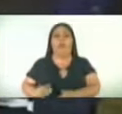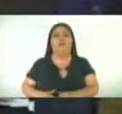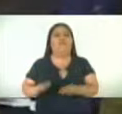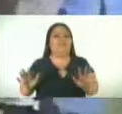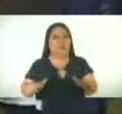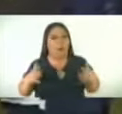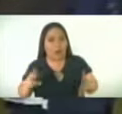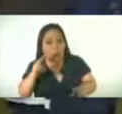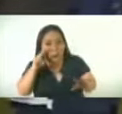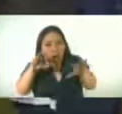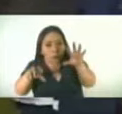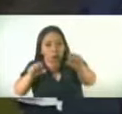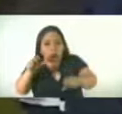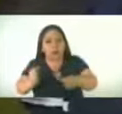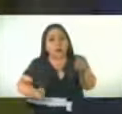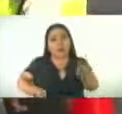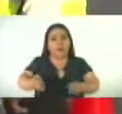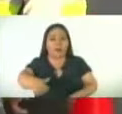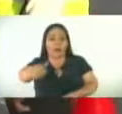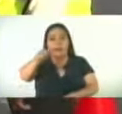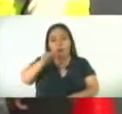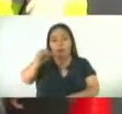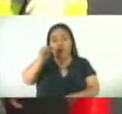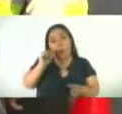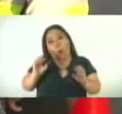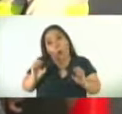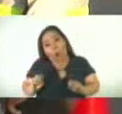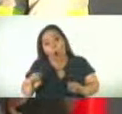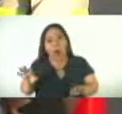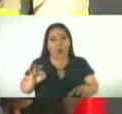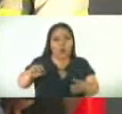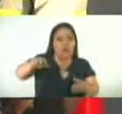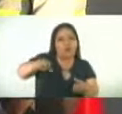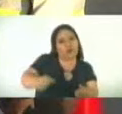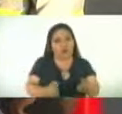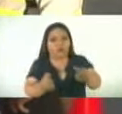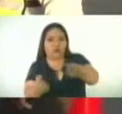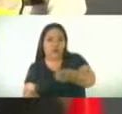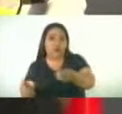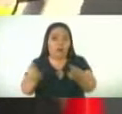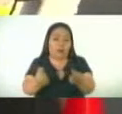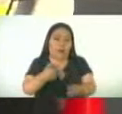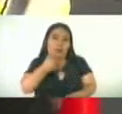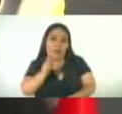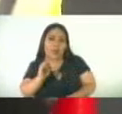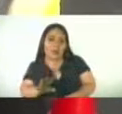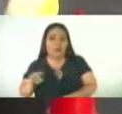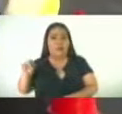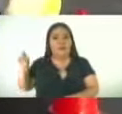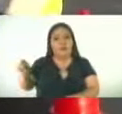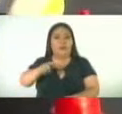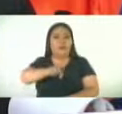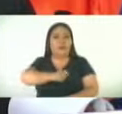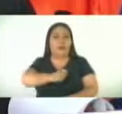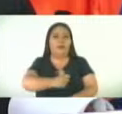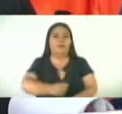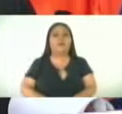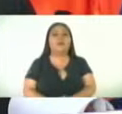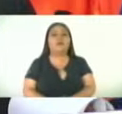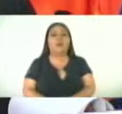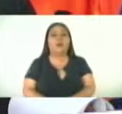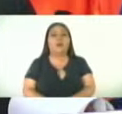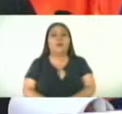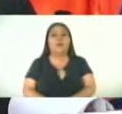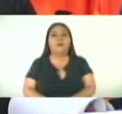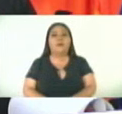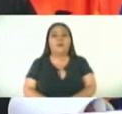detener a los conductores en estado de ebriedad o que circulan a excesiva velocidad, señalaron las autoridades. En la